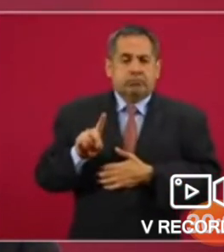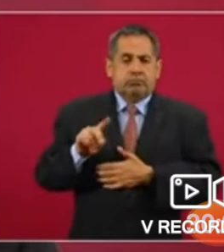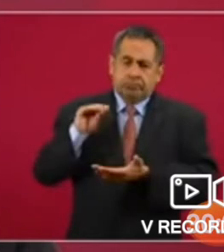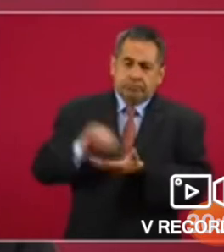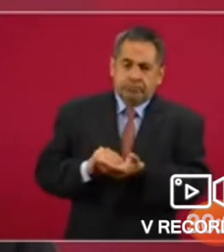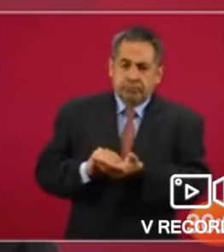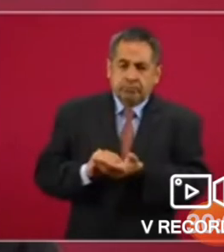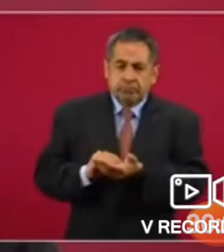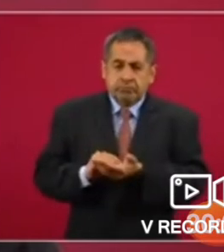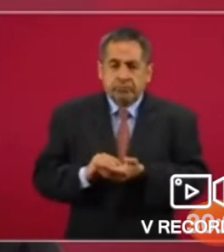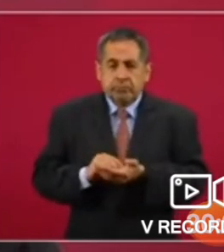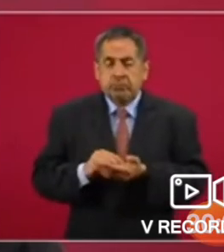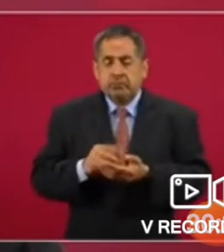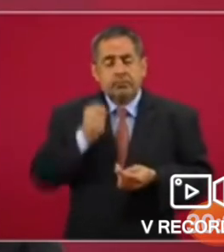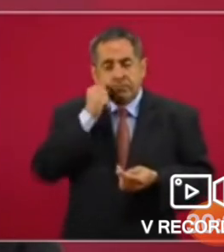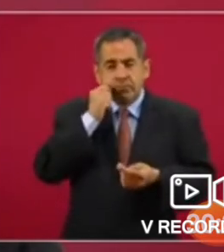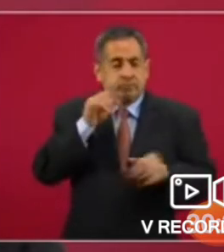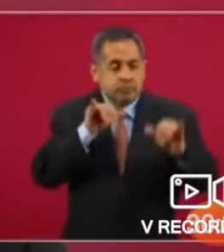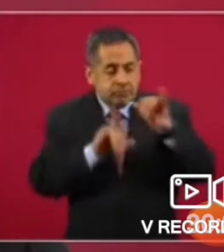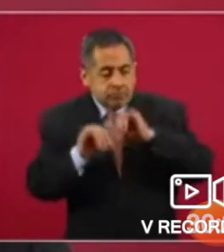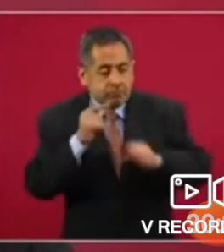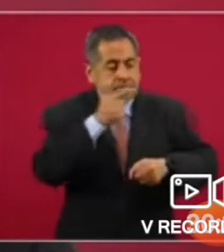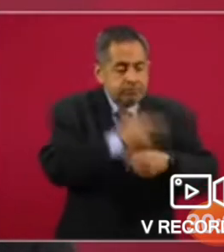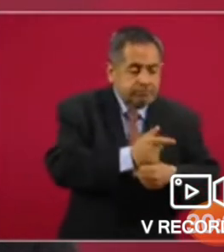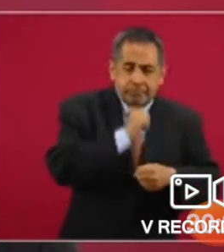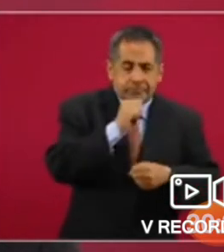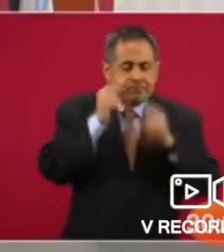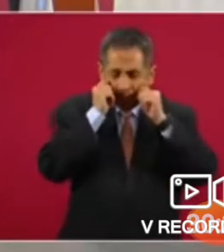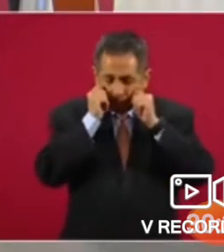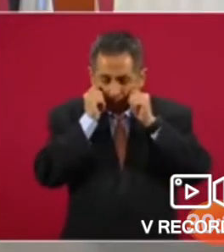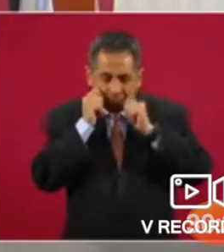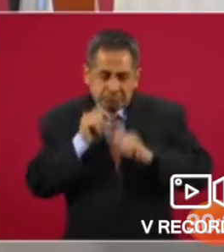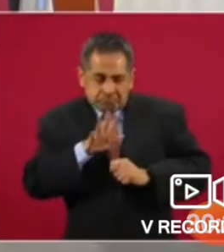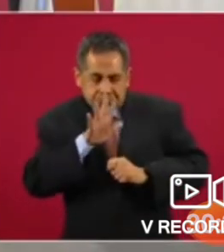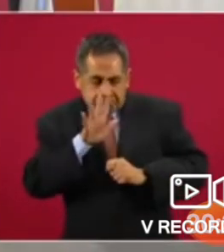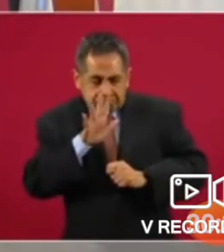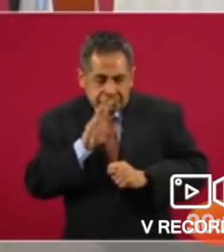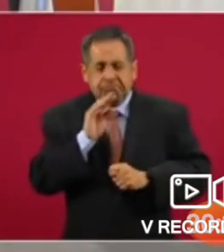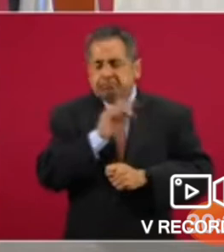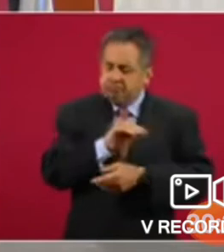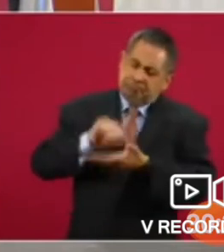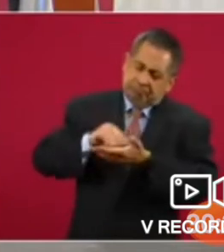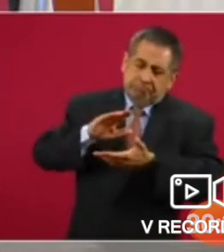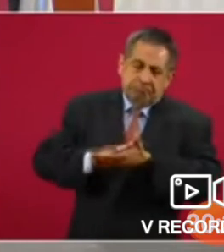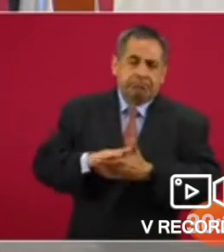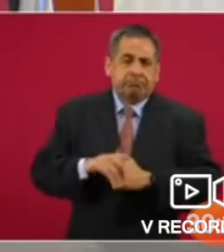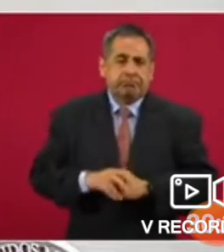probablemente COVID. Entonces, las hemos estado registrando. Y venía después el proceso de dictaminación.